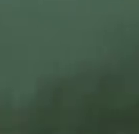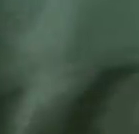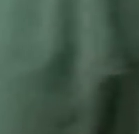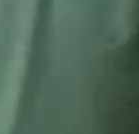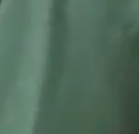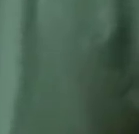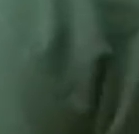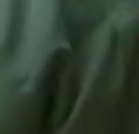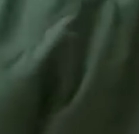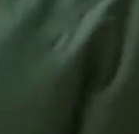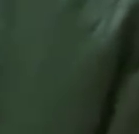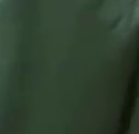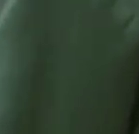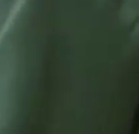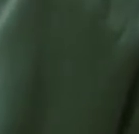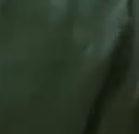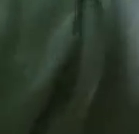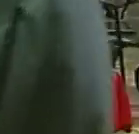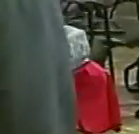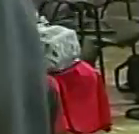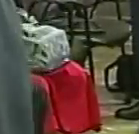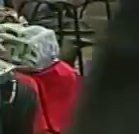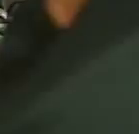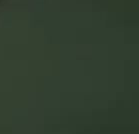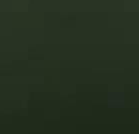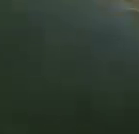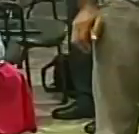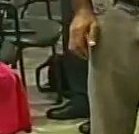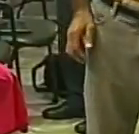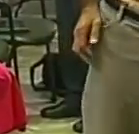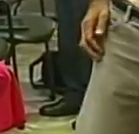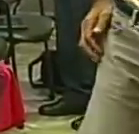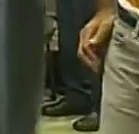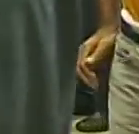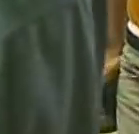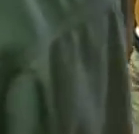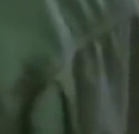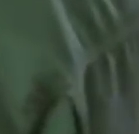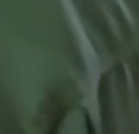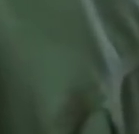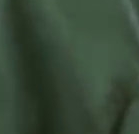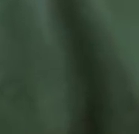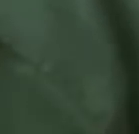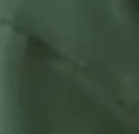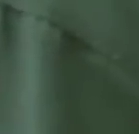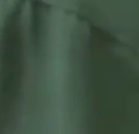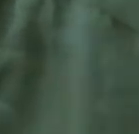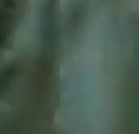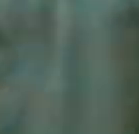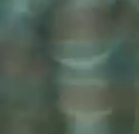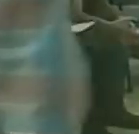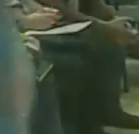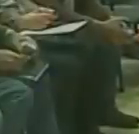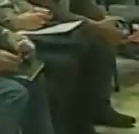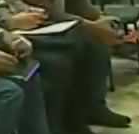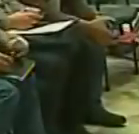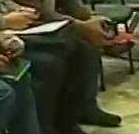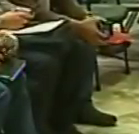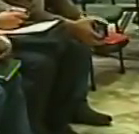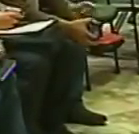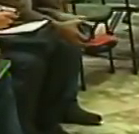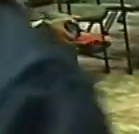constitucional para la protección en el acceso en los bienes y servicios. Aprobados 57 artículos hasta el momento por la plenipotenciaria